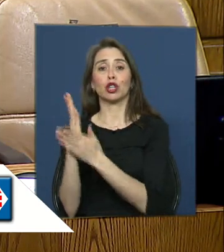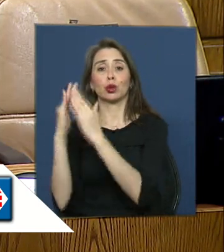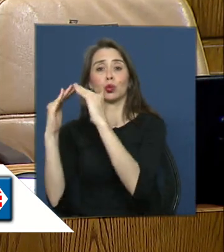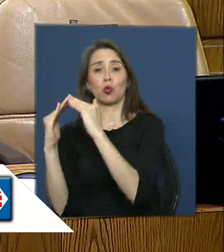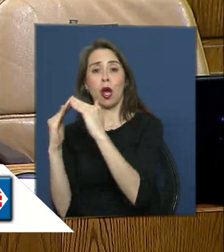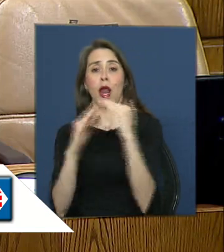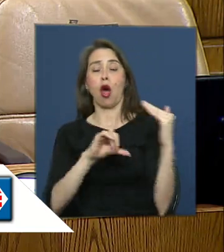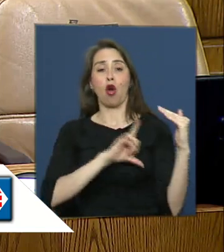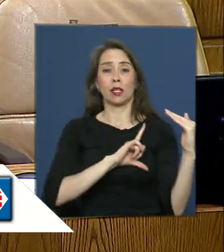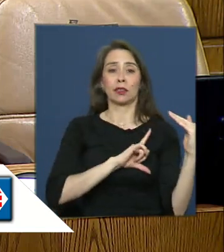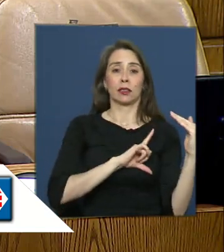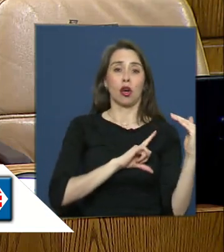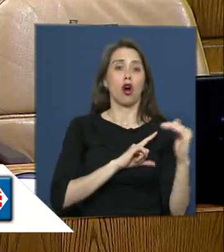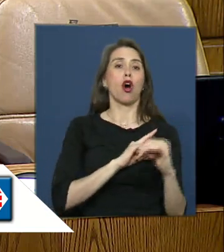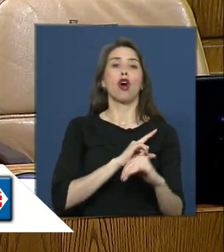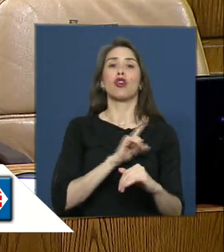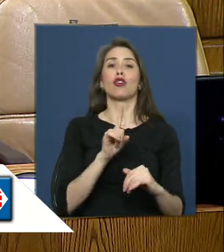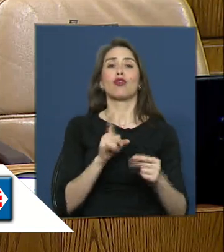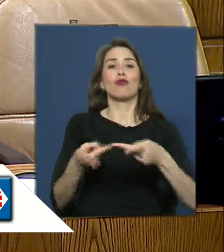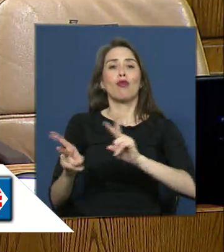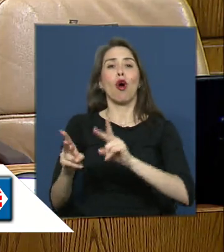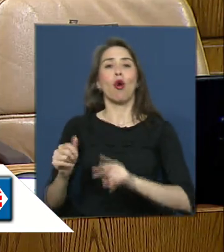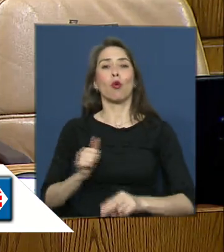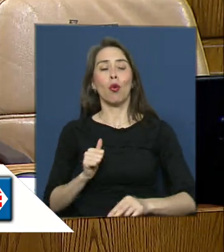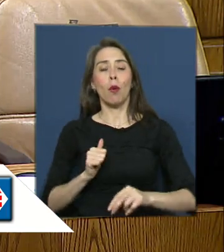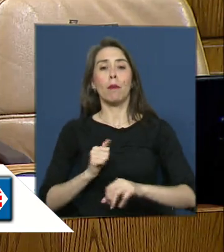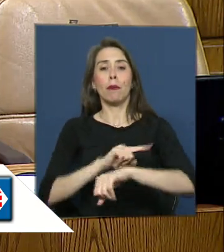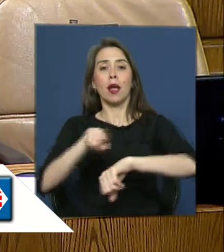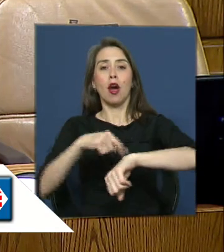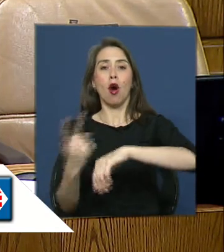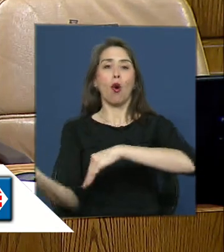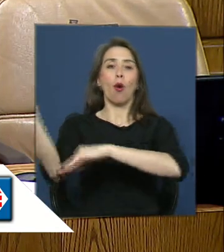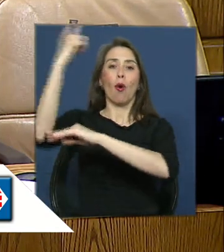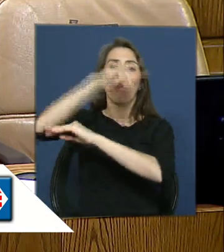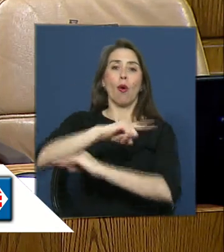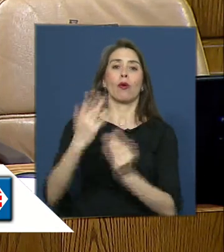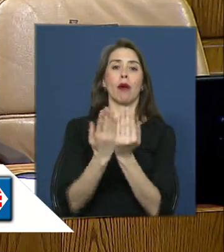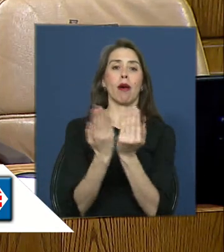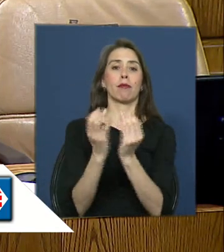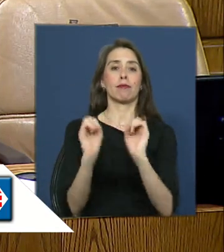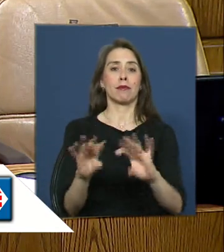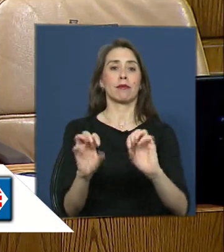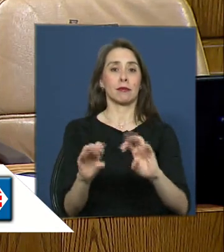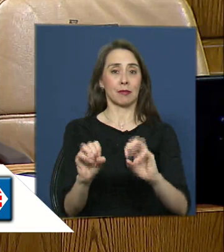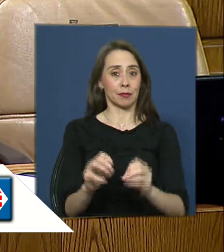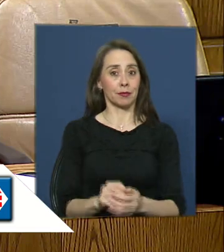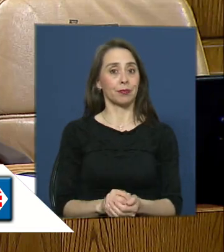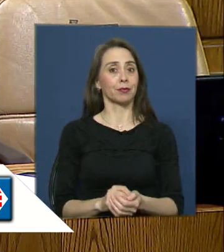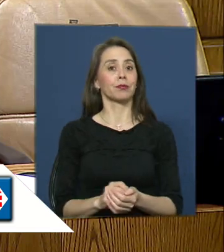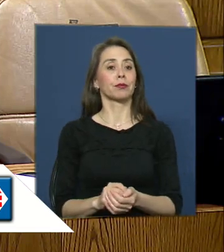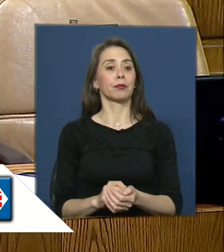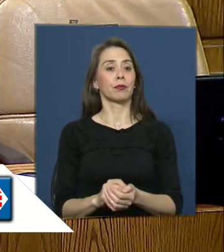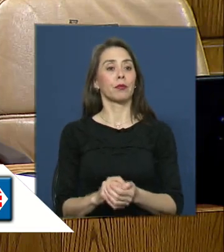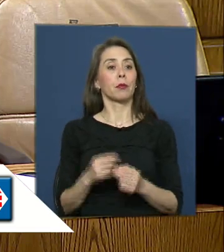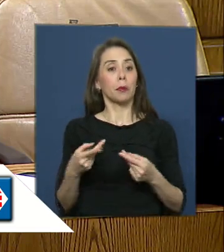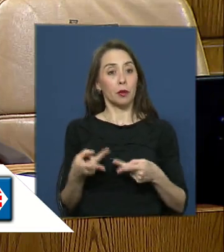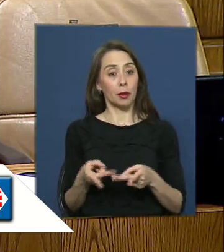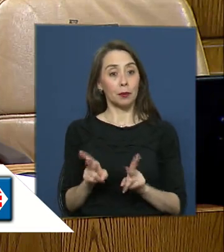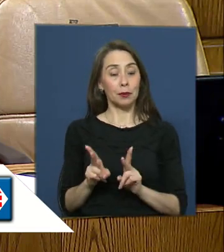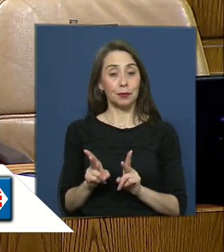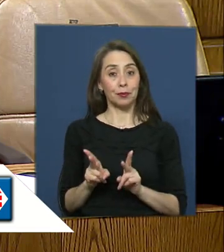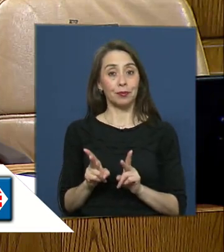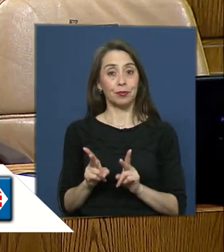educacional del cumplimiento de las normas de la jornada escolar completa. Esto permite, sin duda,